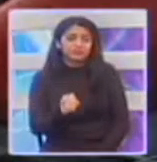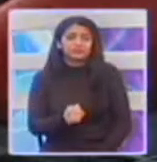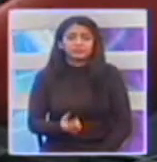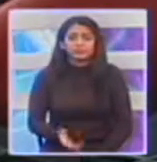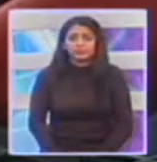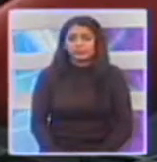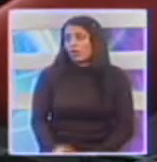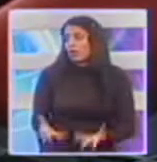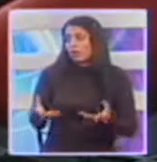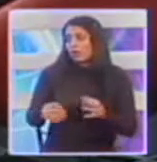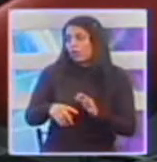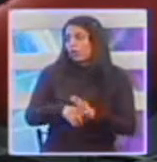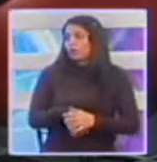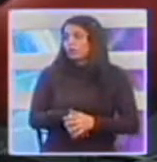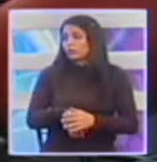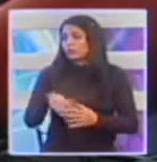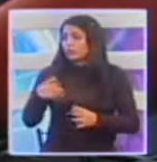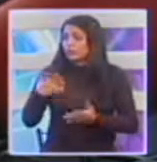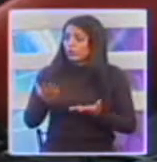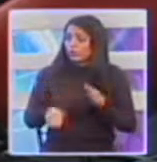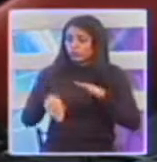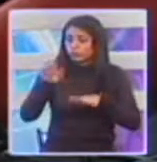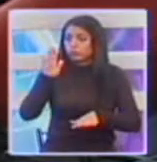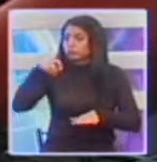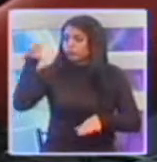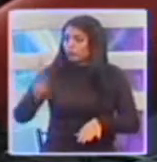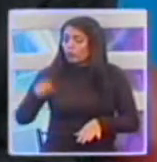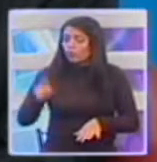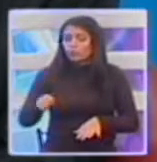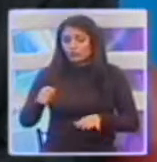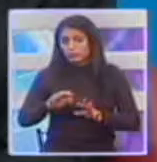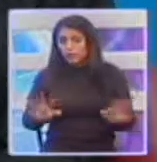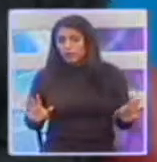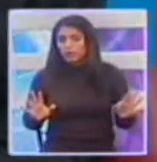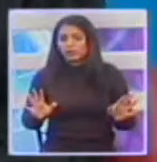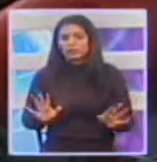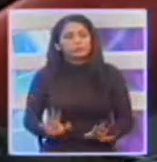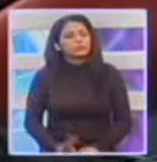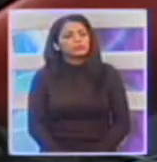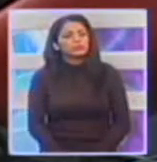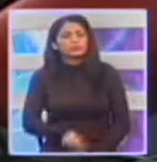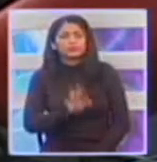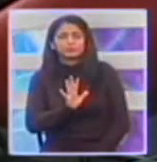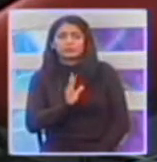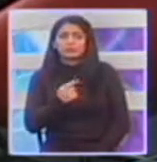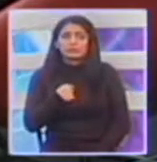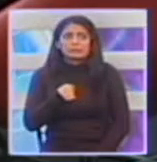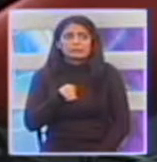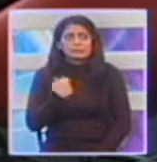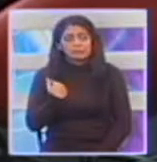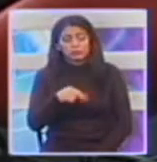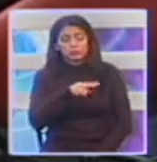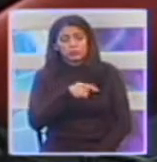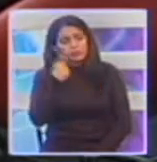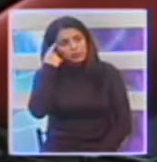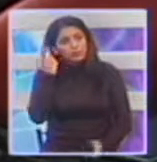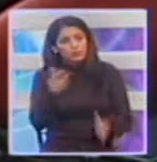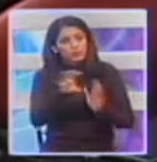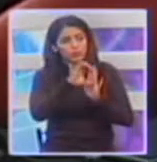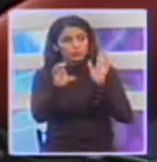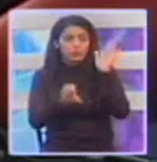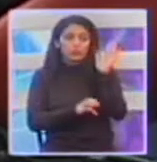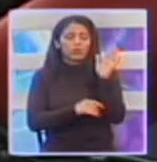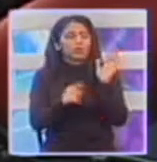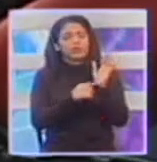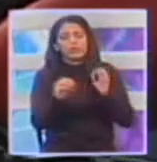emita un juicio antes de pero yo creo que está claramente definido a nosotros justamente considerando de que la constitución y la ley es muy clara